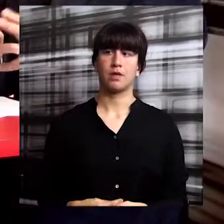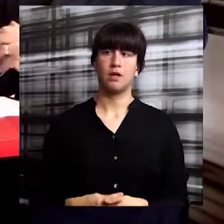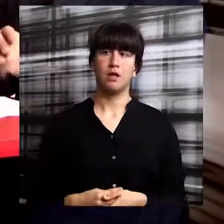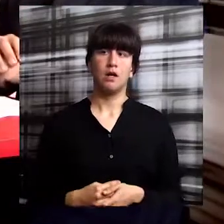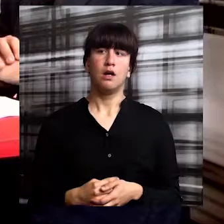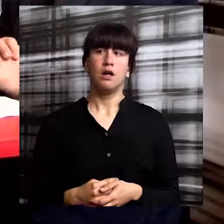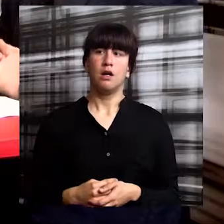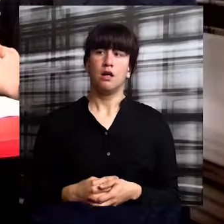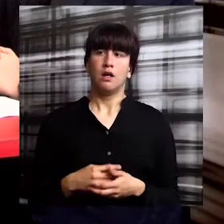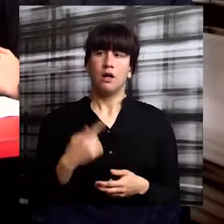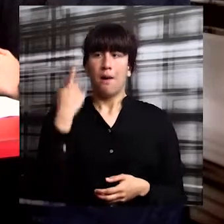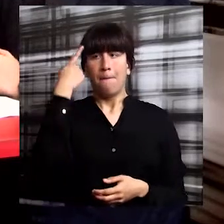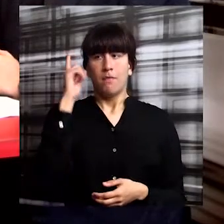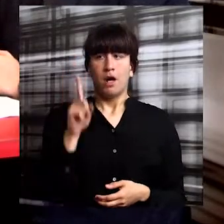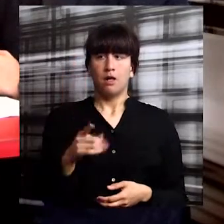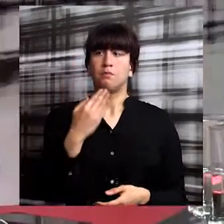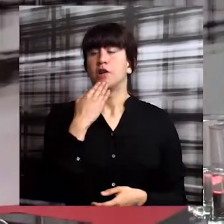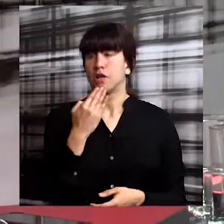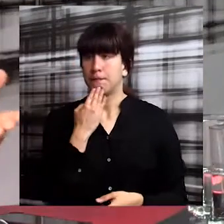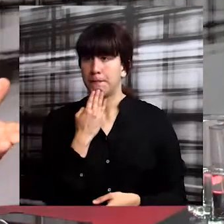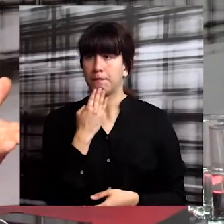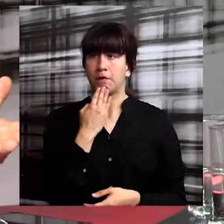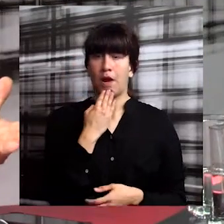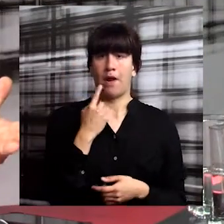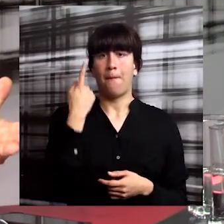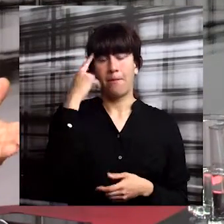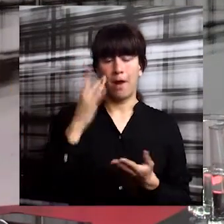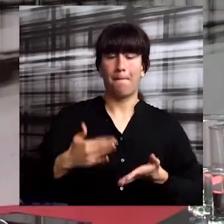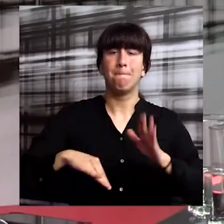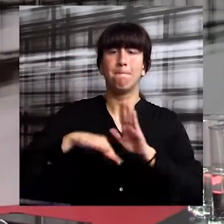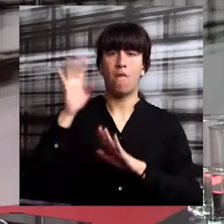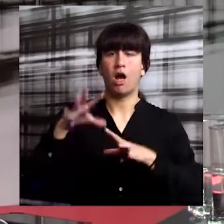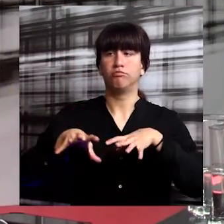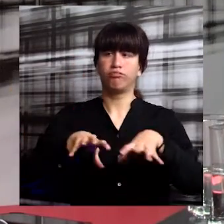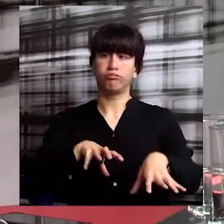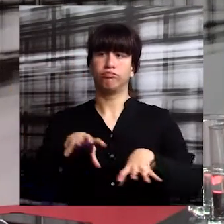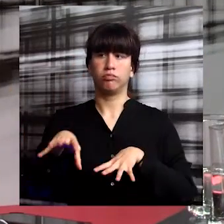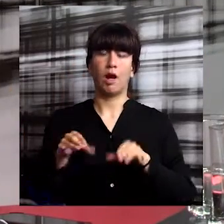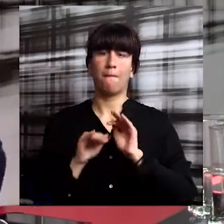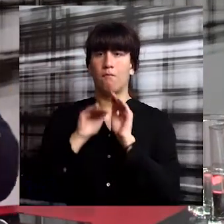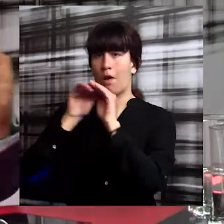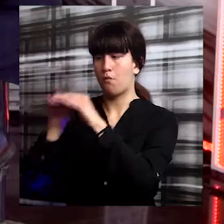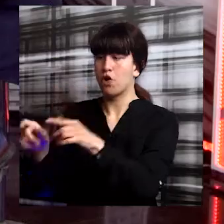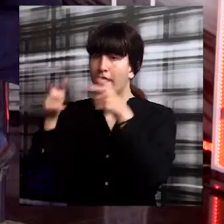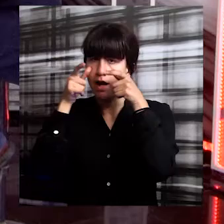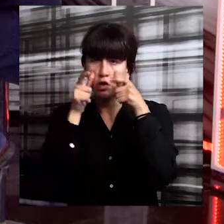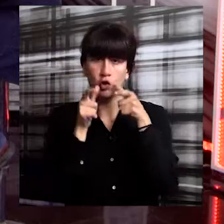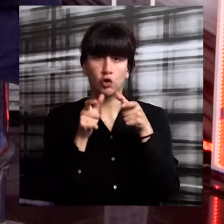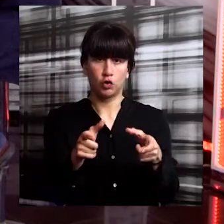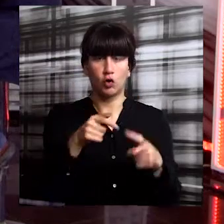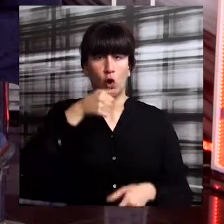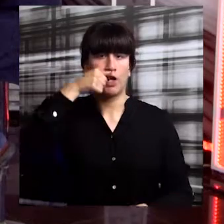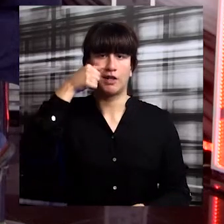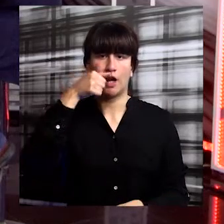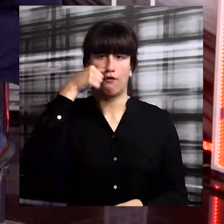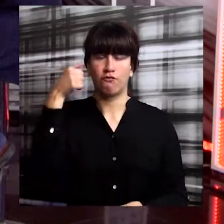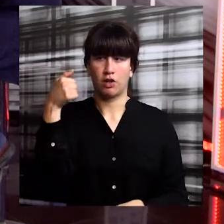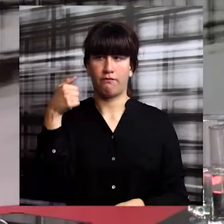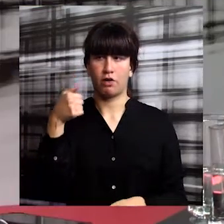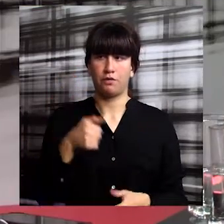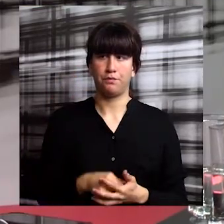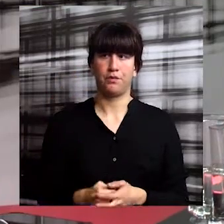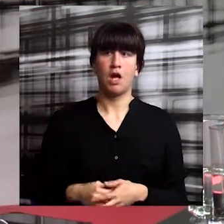Bolivia y Perú, y también darle más recursos para poder apoyar en el control del